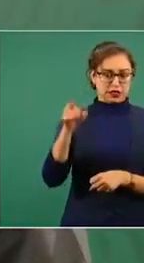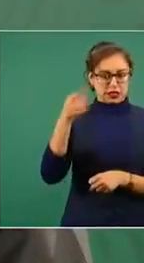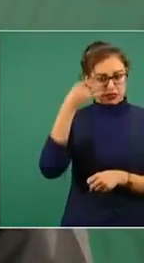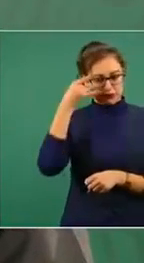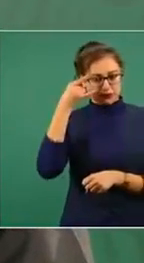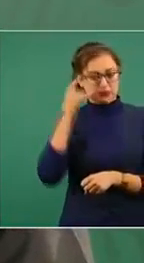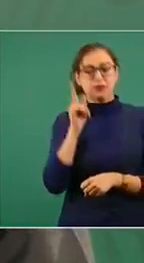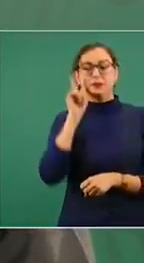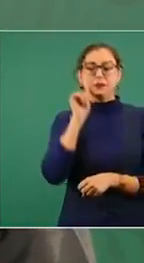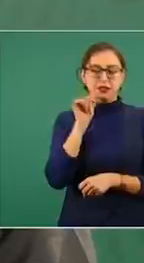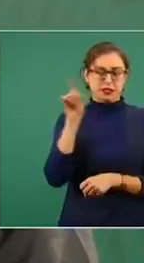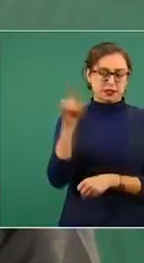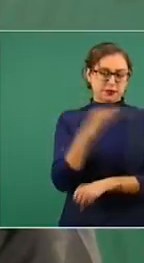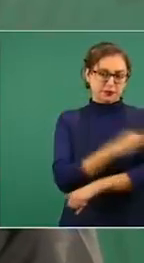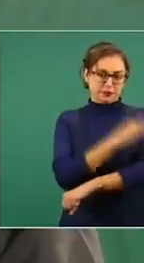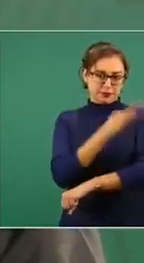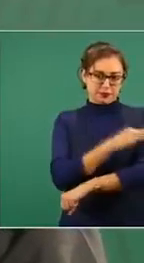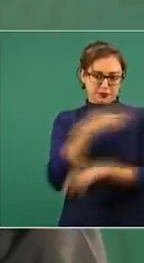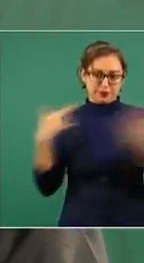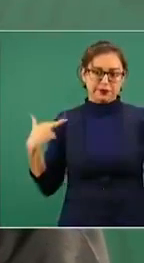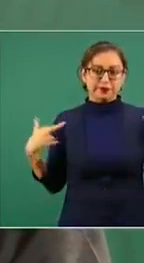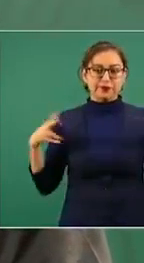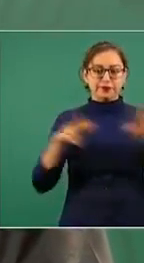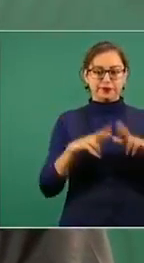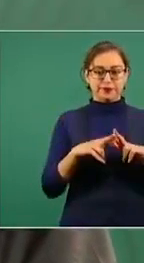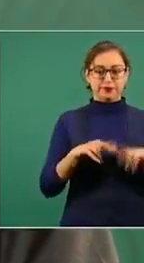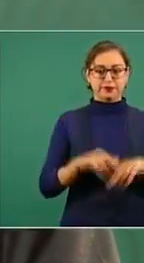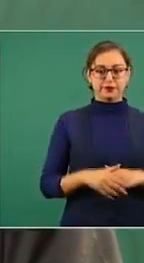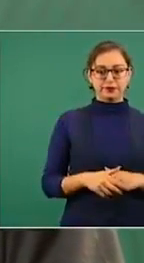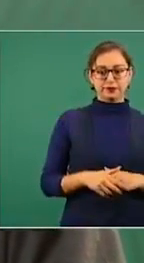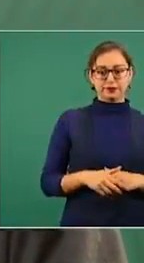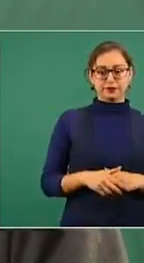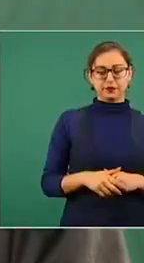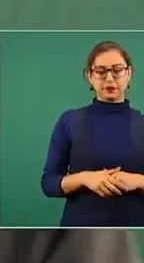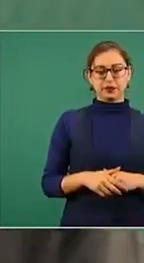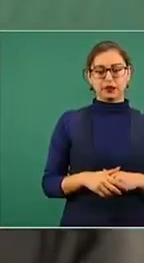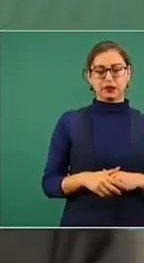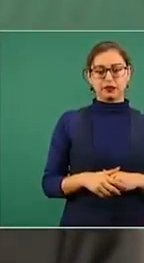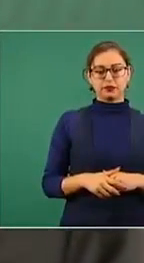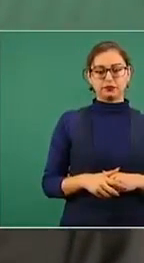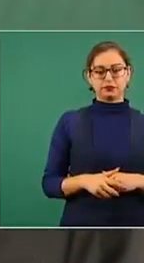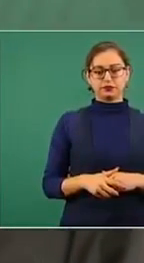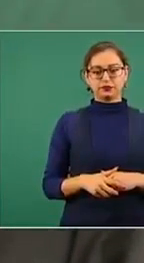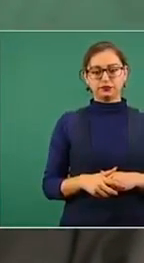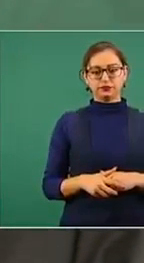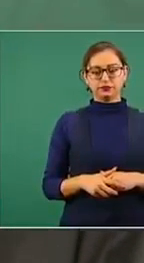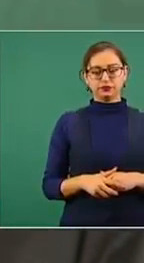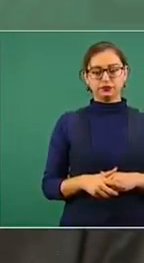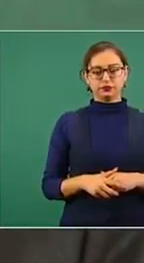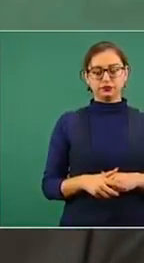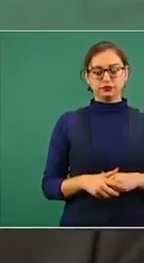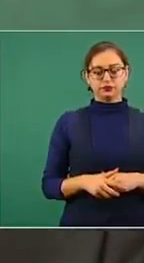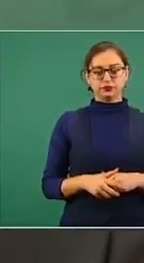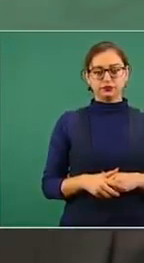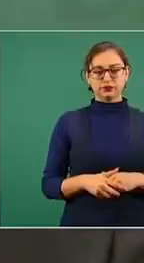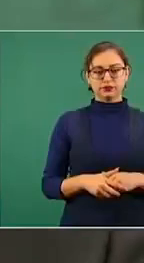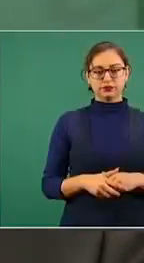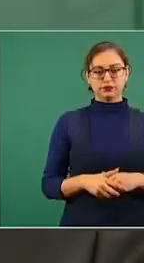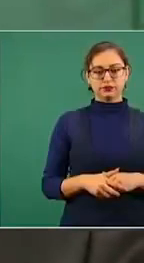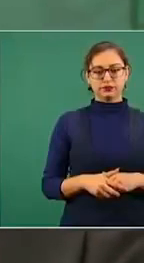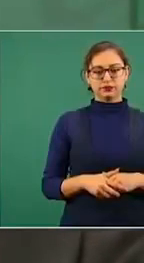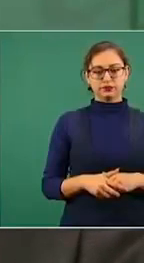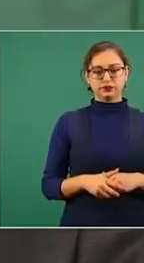sin duda, el Tribunal Electoral del Poder Judicial tienen otra versión y otros datos de las sesiones